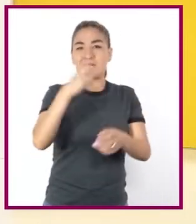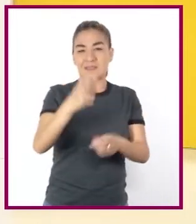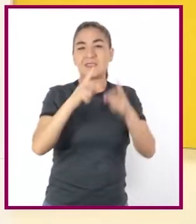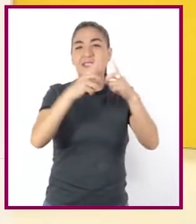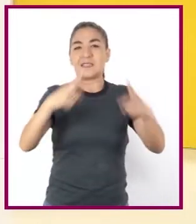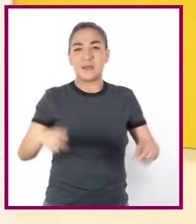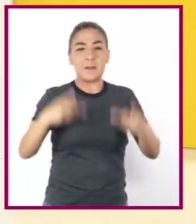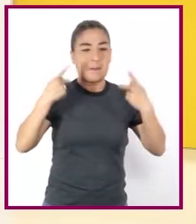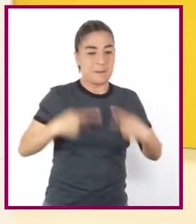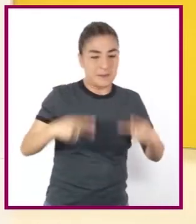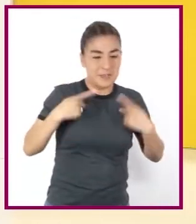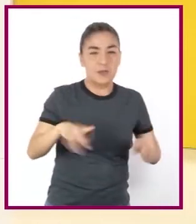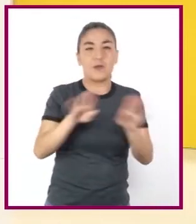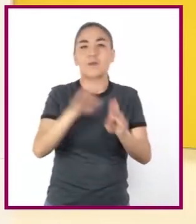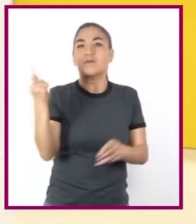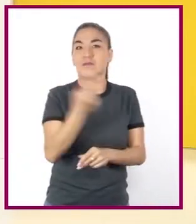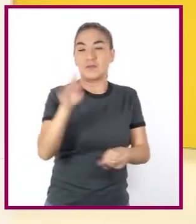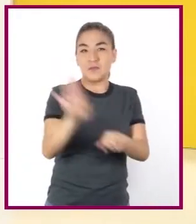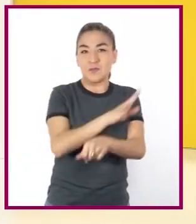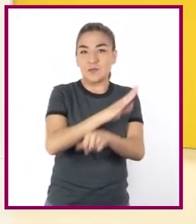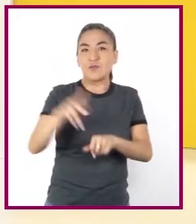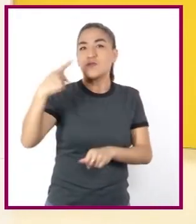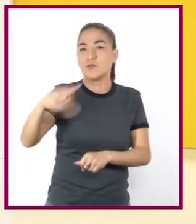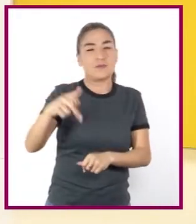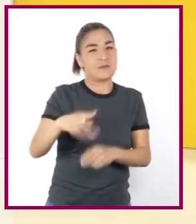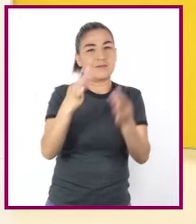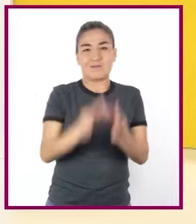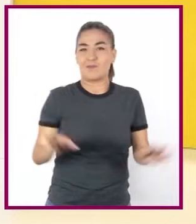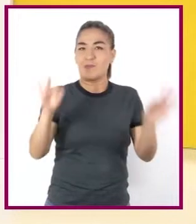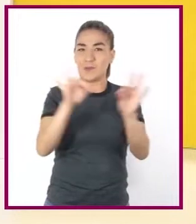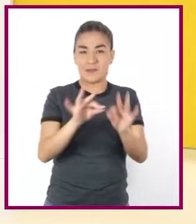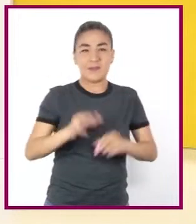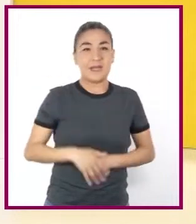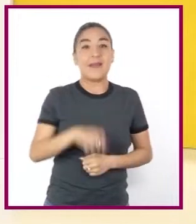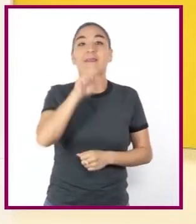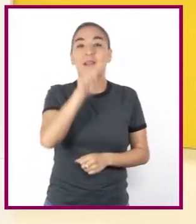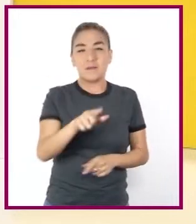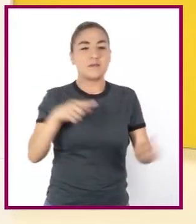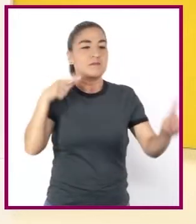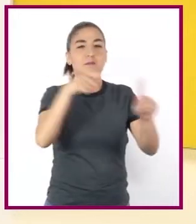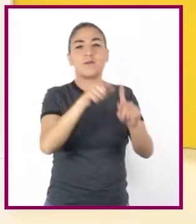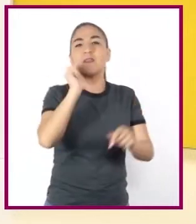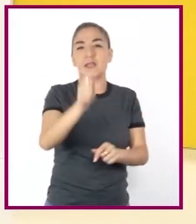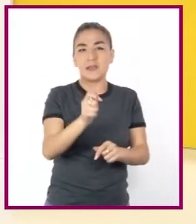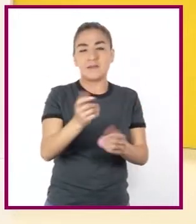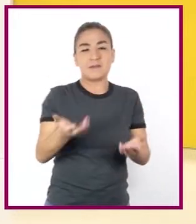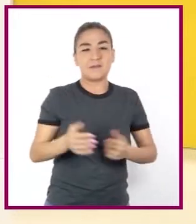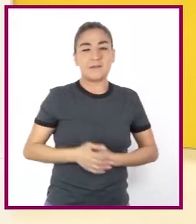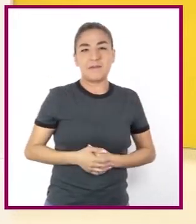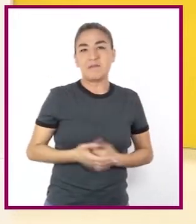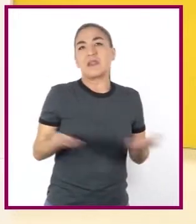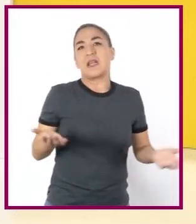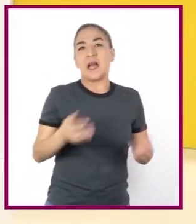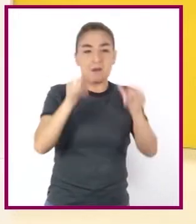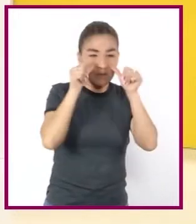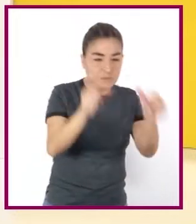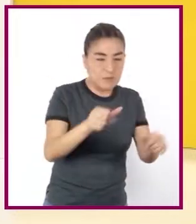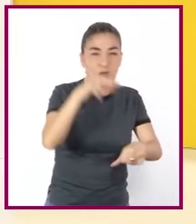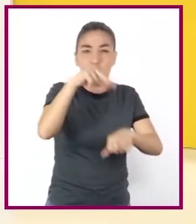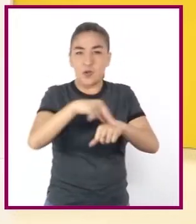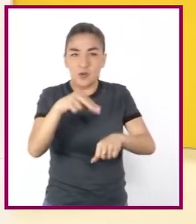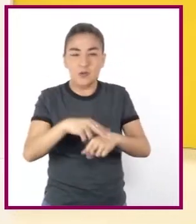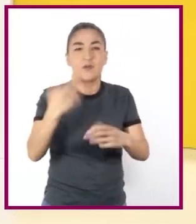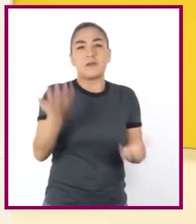y la satisfacción de sus necesidades indispensables, así como el acceso a bienes, servicios y